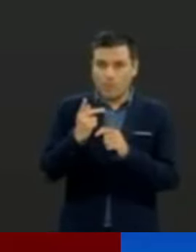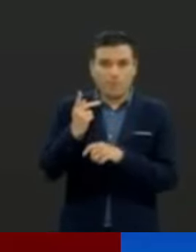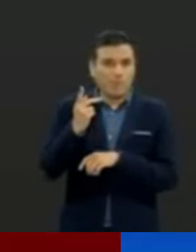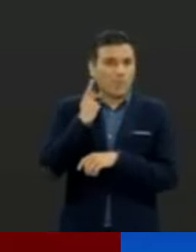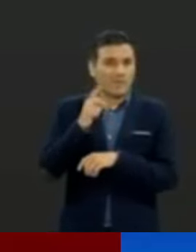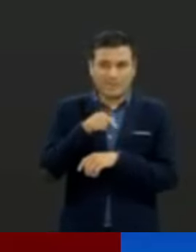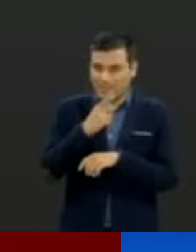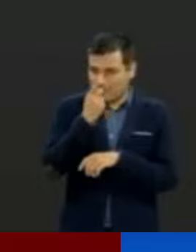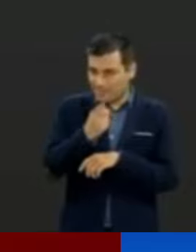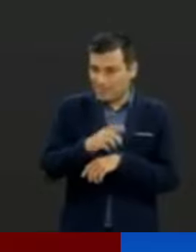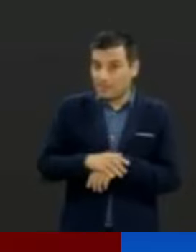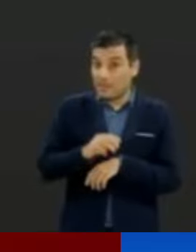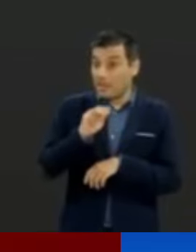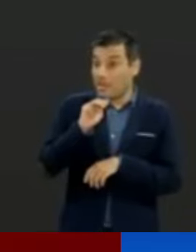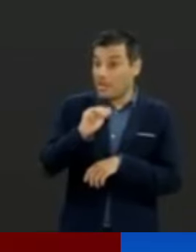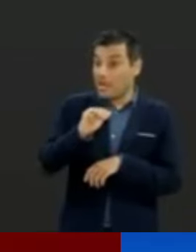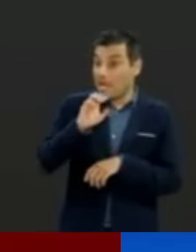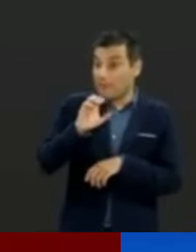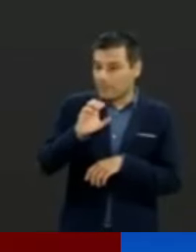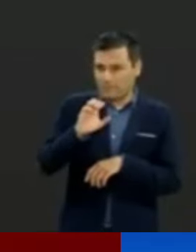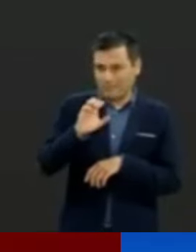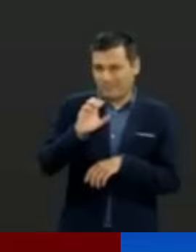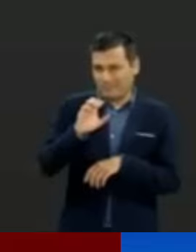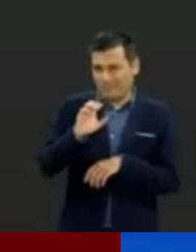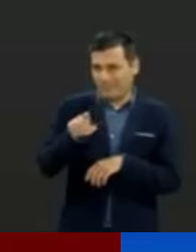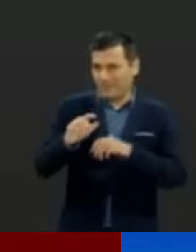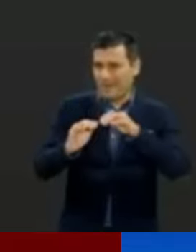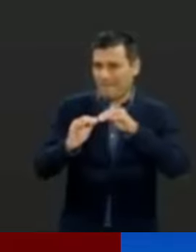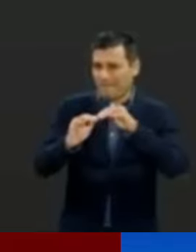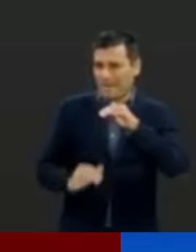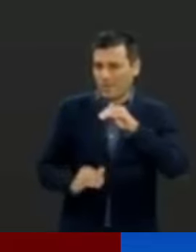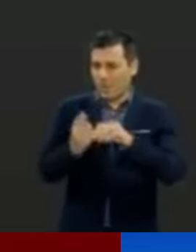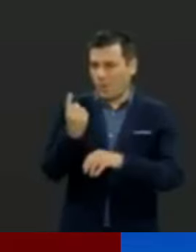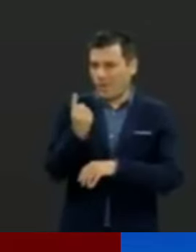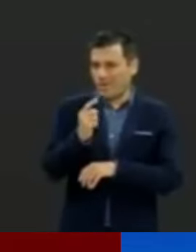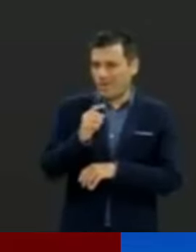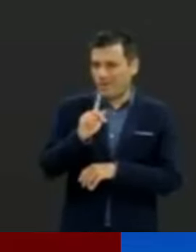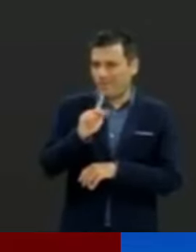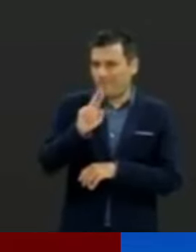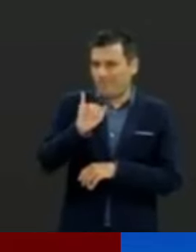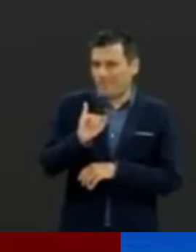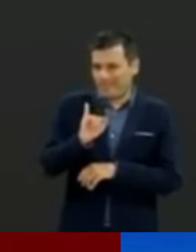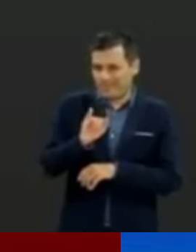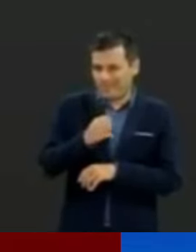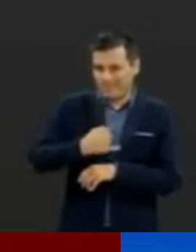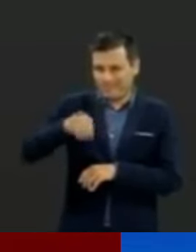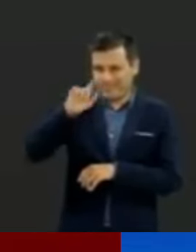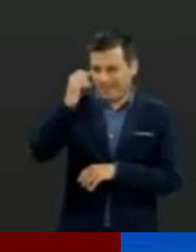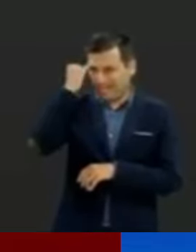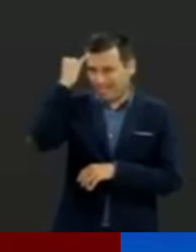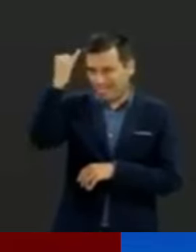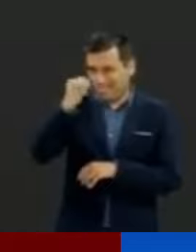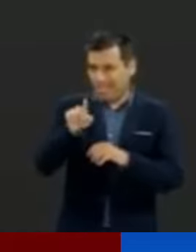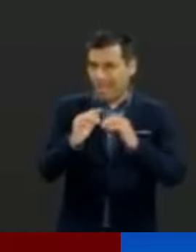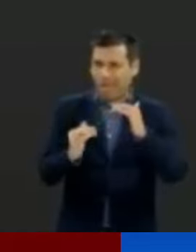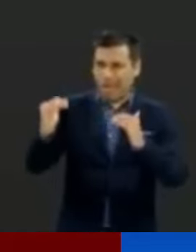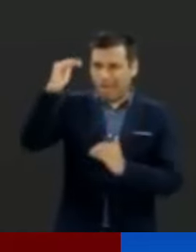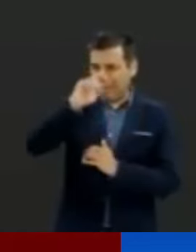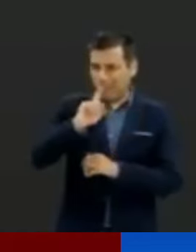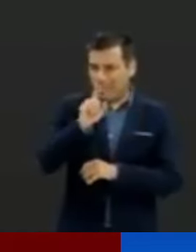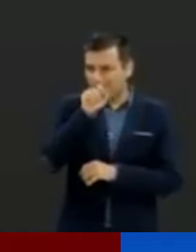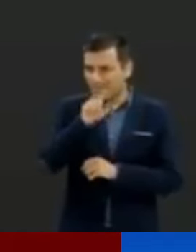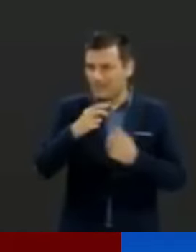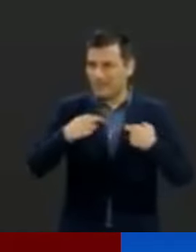a Movimiento Ciudadano por debajo del PRI. Esos son los votos, no son invenciones ni son estadísticas. Y también decirle